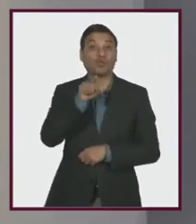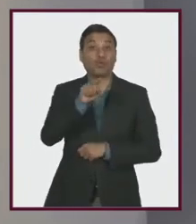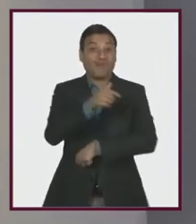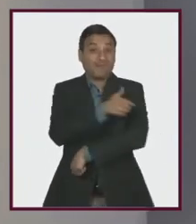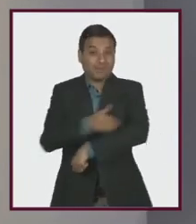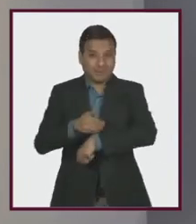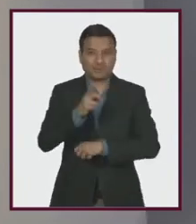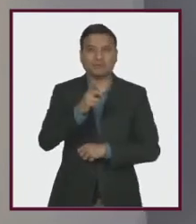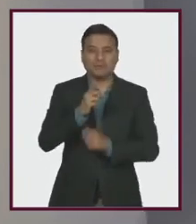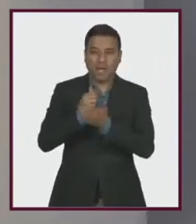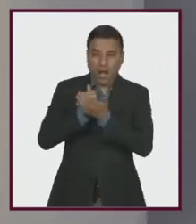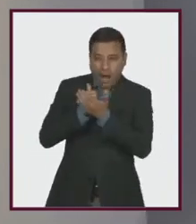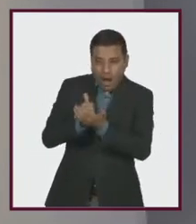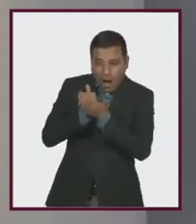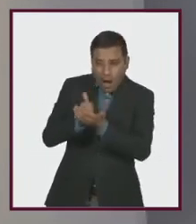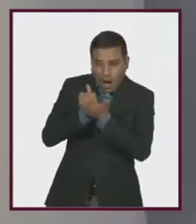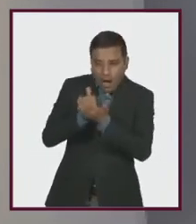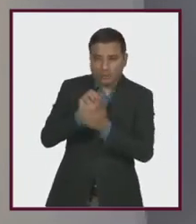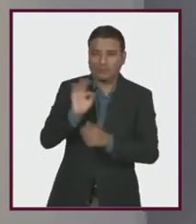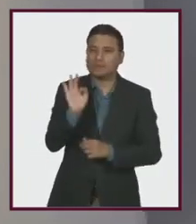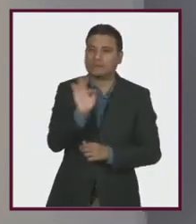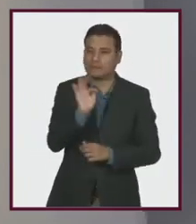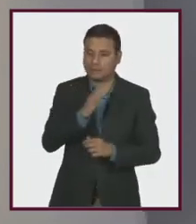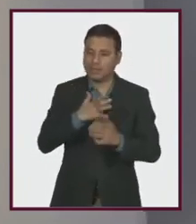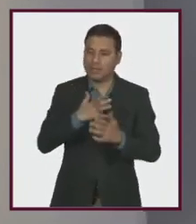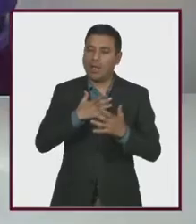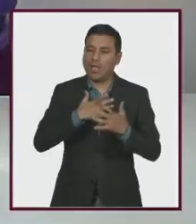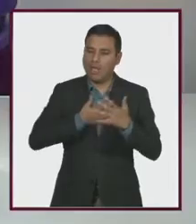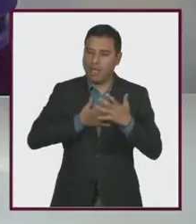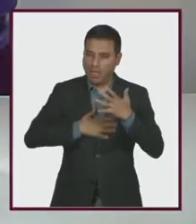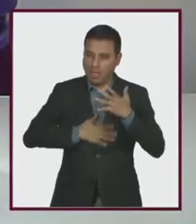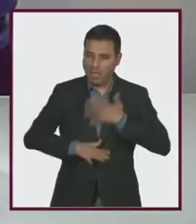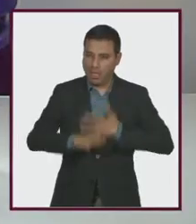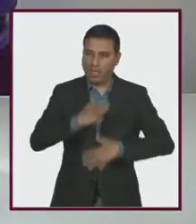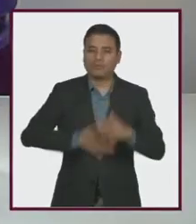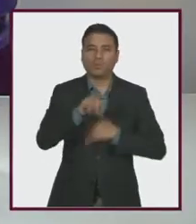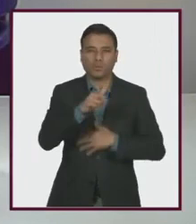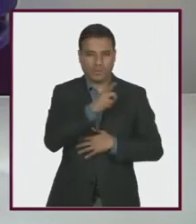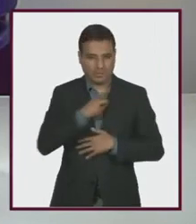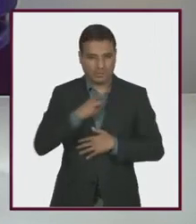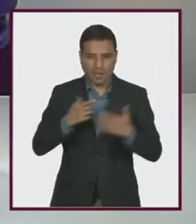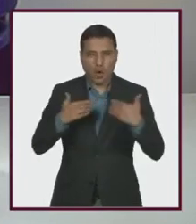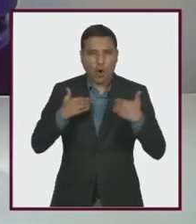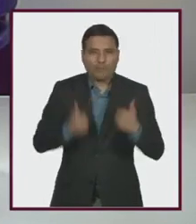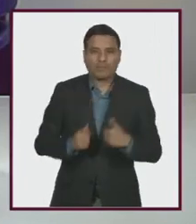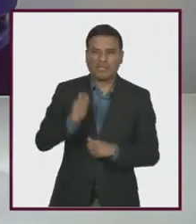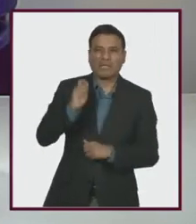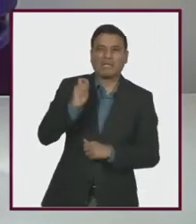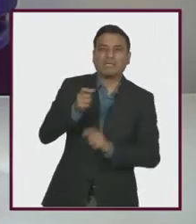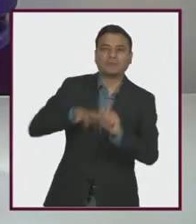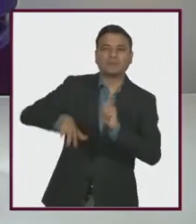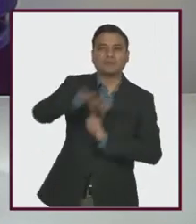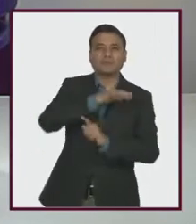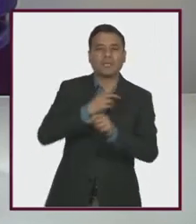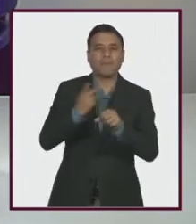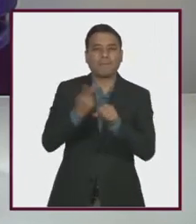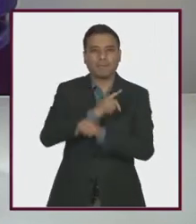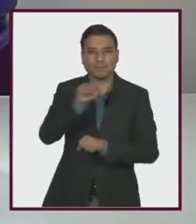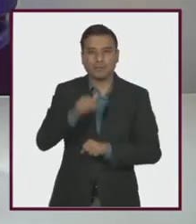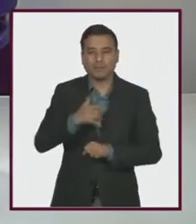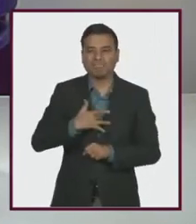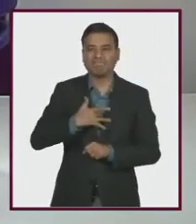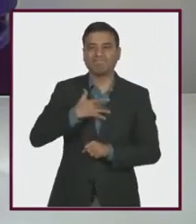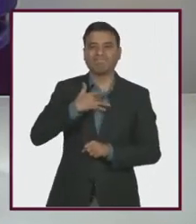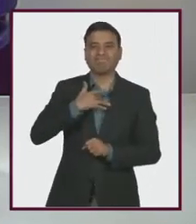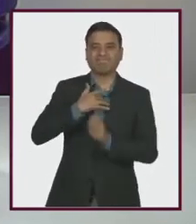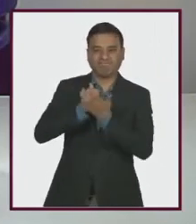la situación, pero también es importante que logremos entender lo que está ocurriendo para poder ser mucho más compasivos con nuestro familiar,